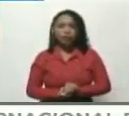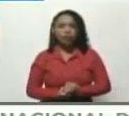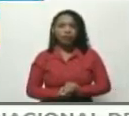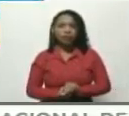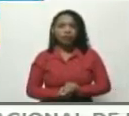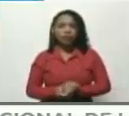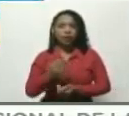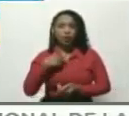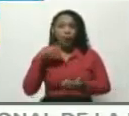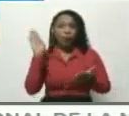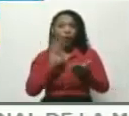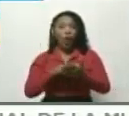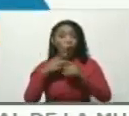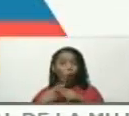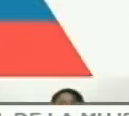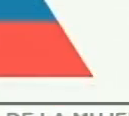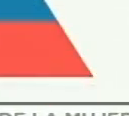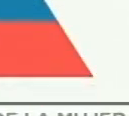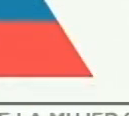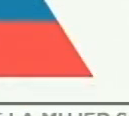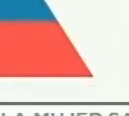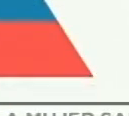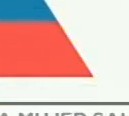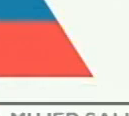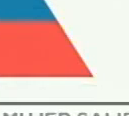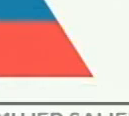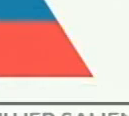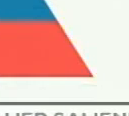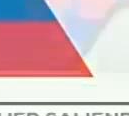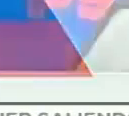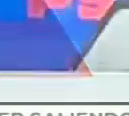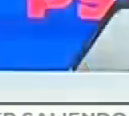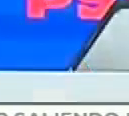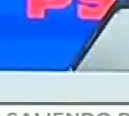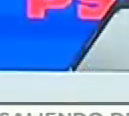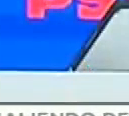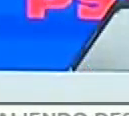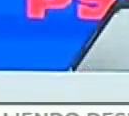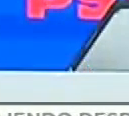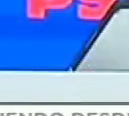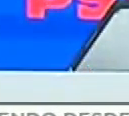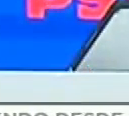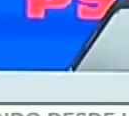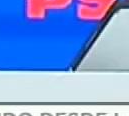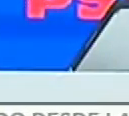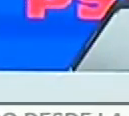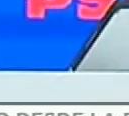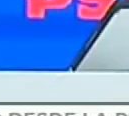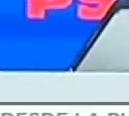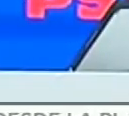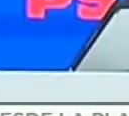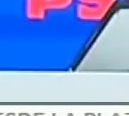Y voy a poner otro ejemplo sensible. Los comités locales de abastecimiento y producción.